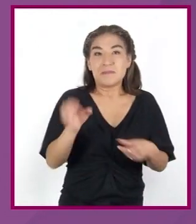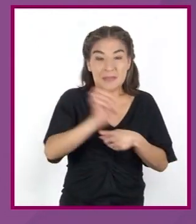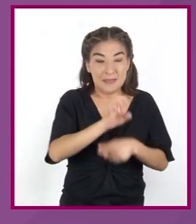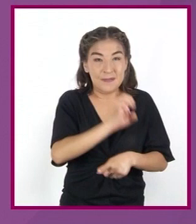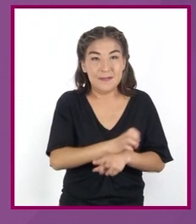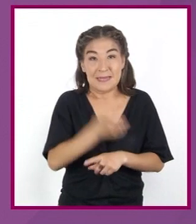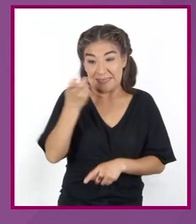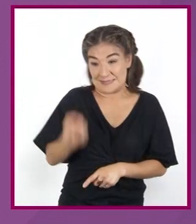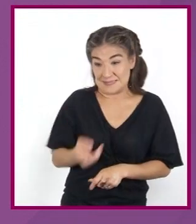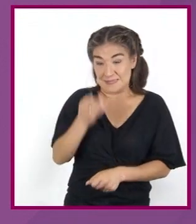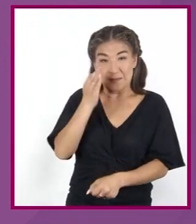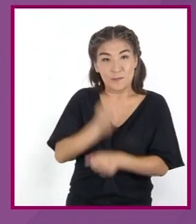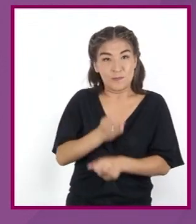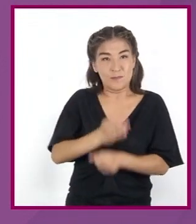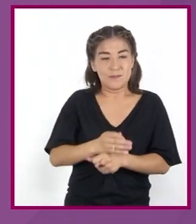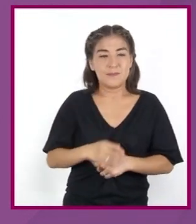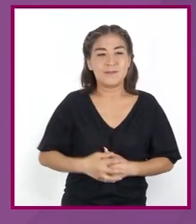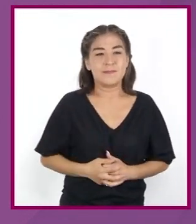no podrían